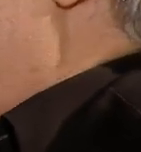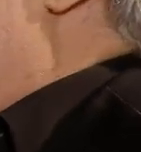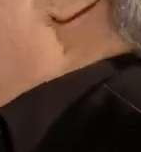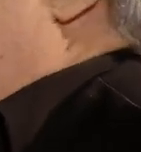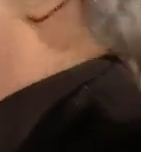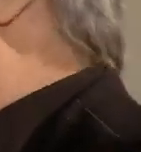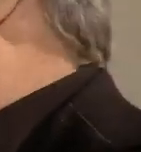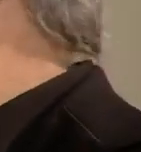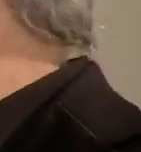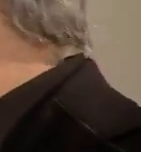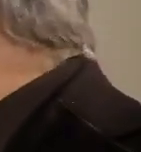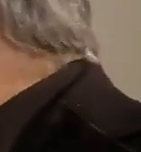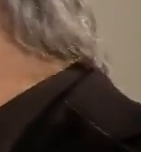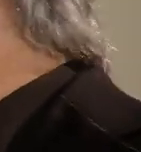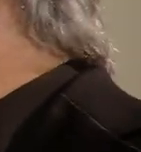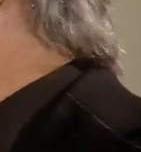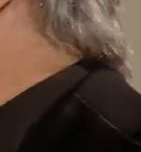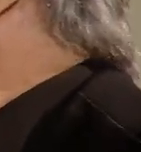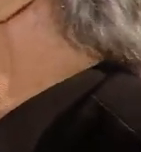Caridad, Madre de